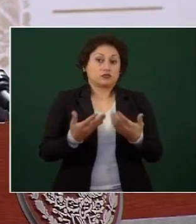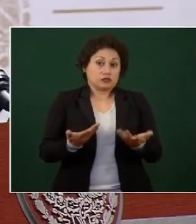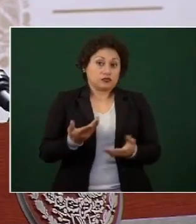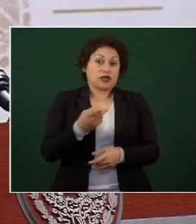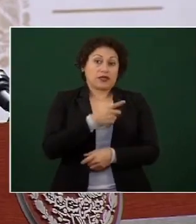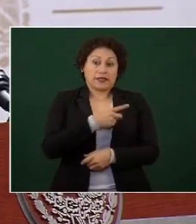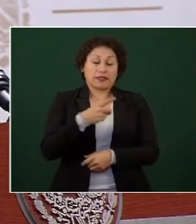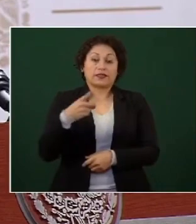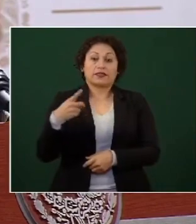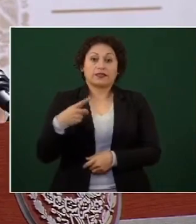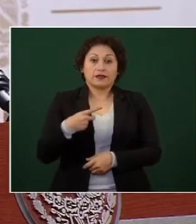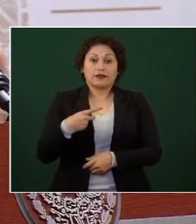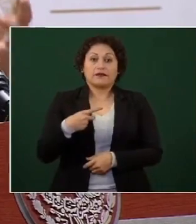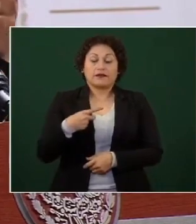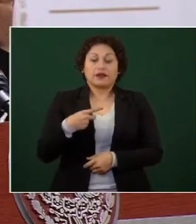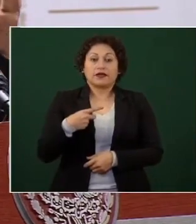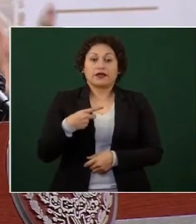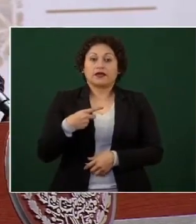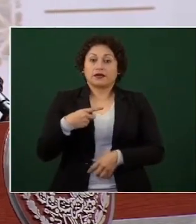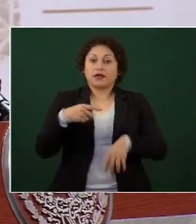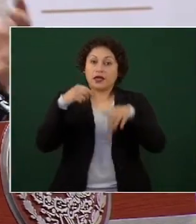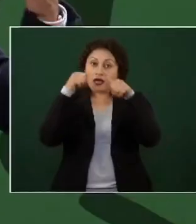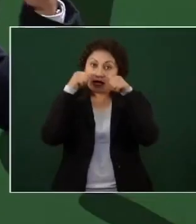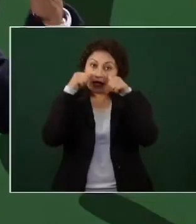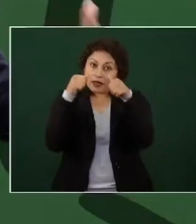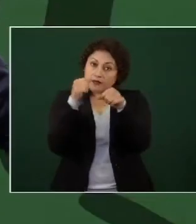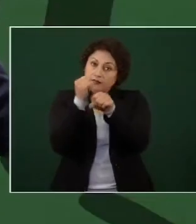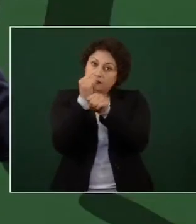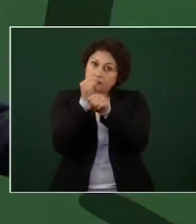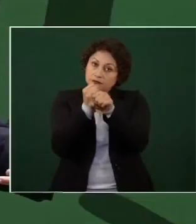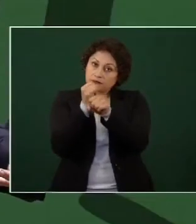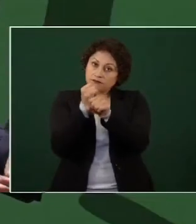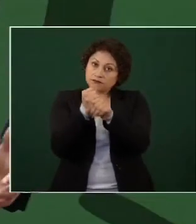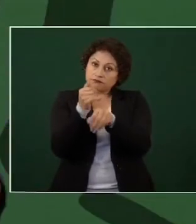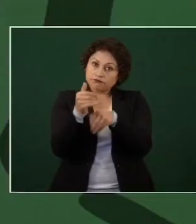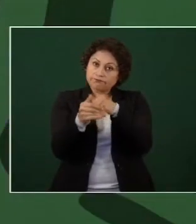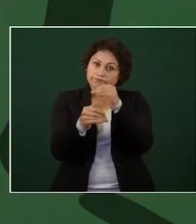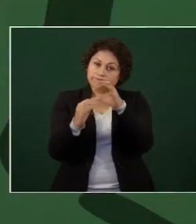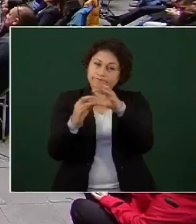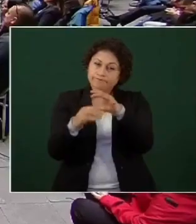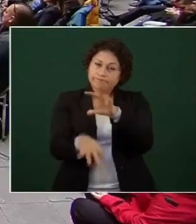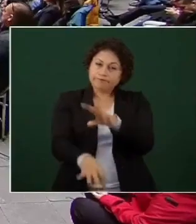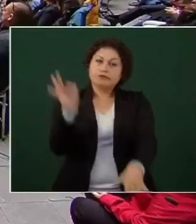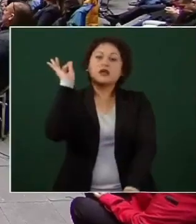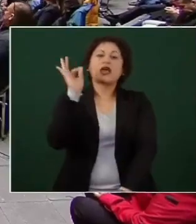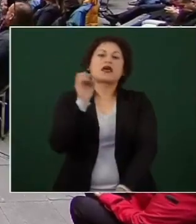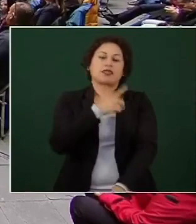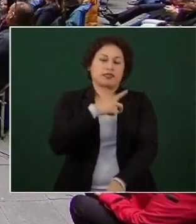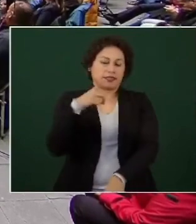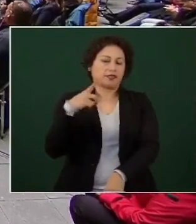requiere de ir al fondo y vamos a seguir. Presidente.